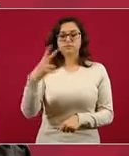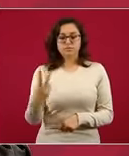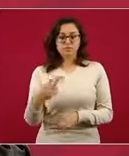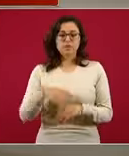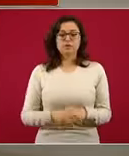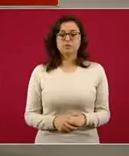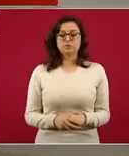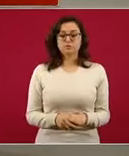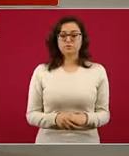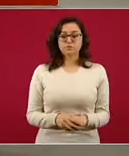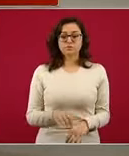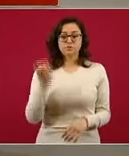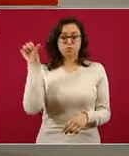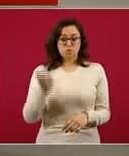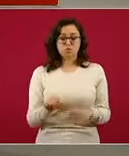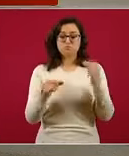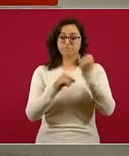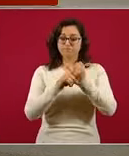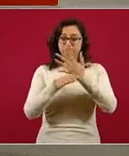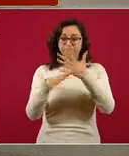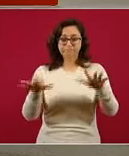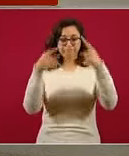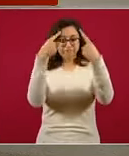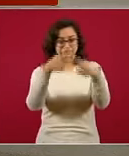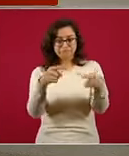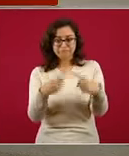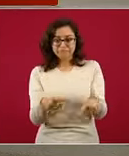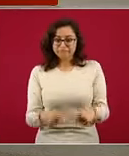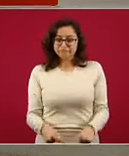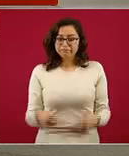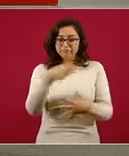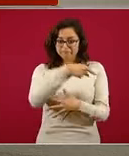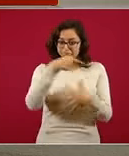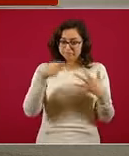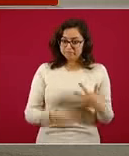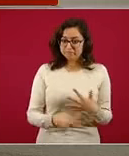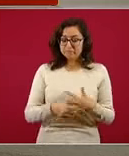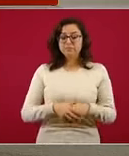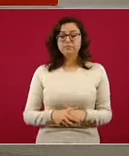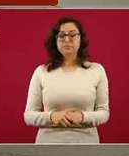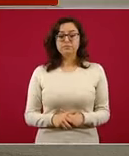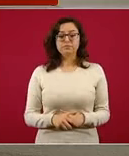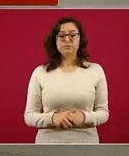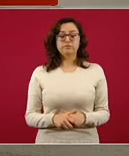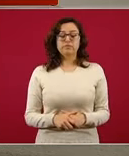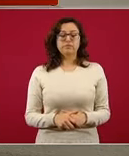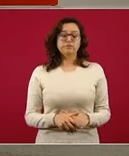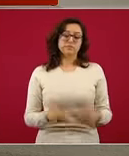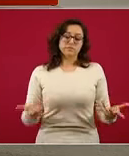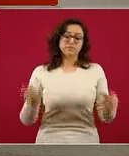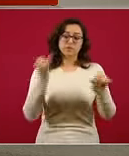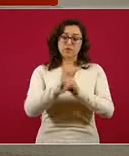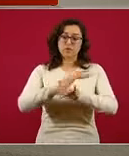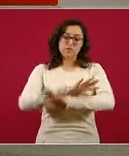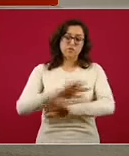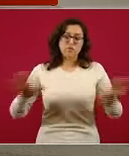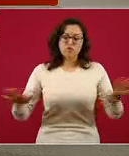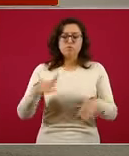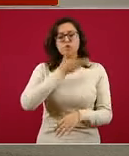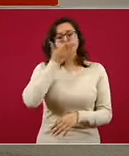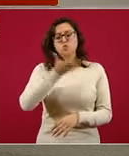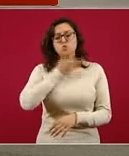varios elementos de información, el informe técnico que muestra la evolución de la epidemia